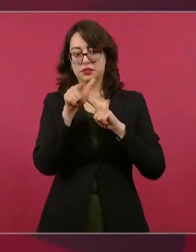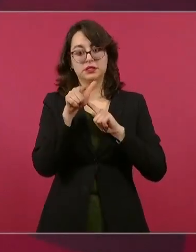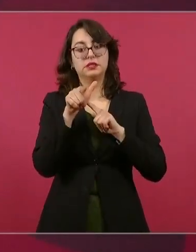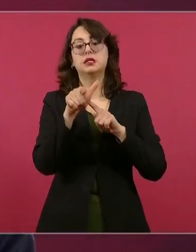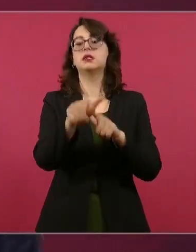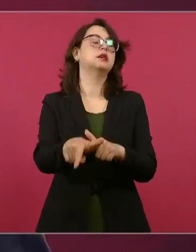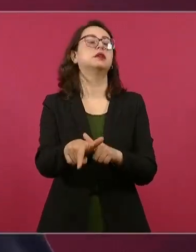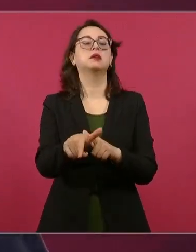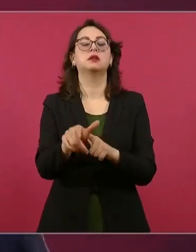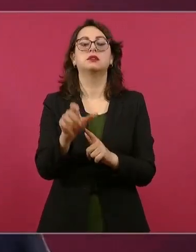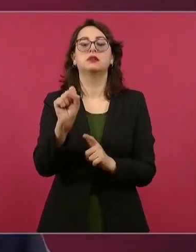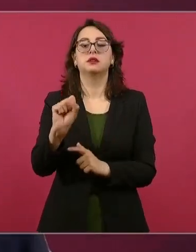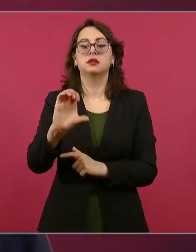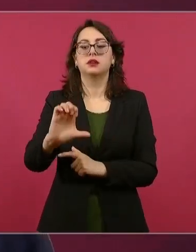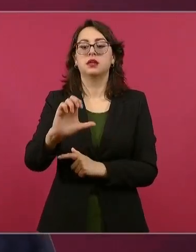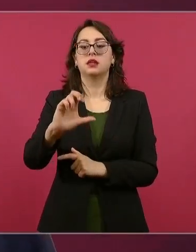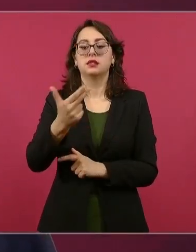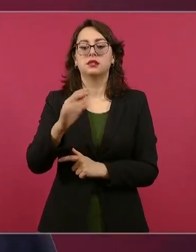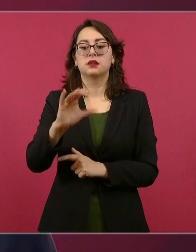me plantean